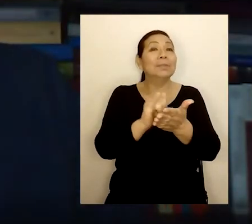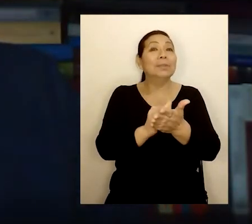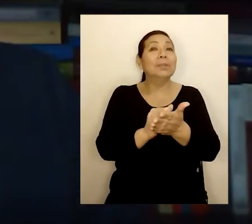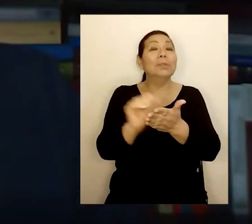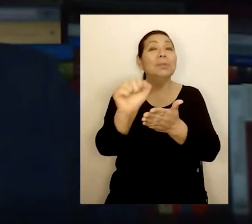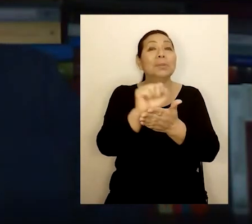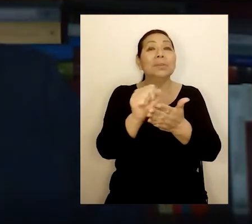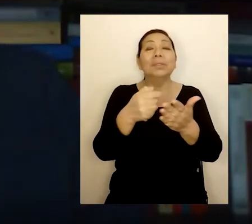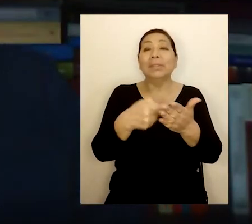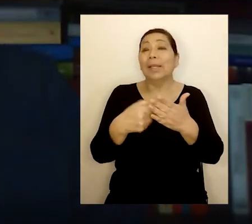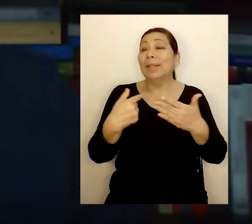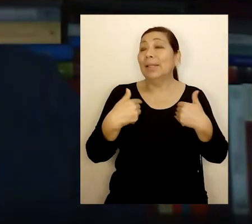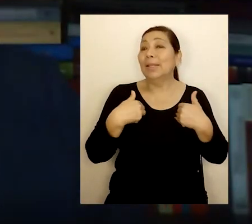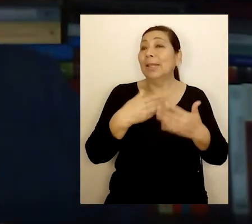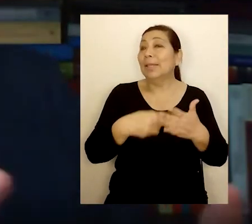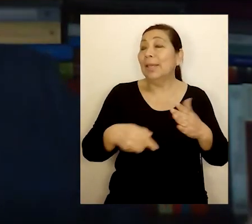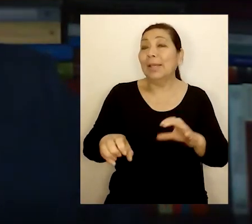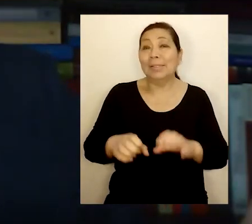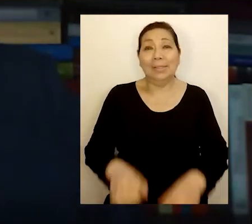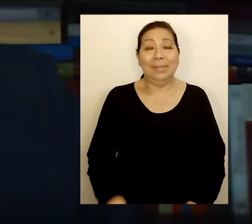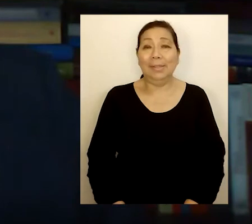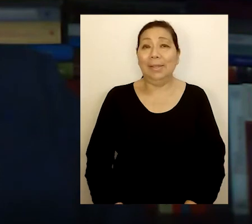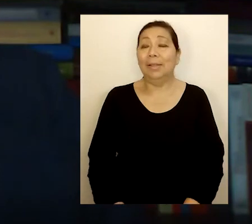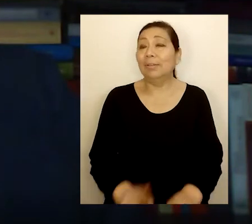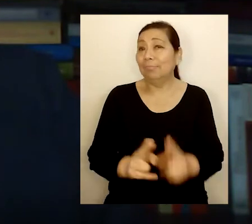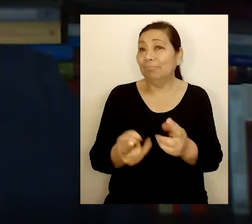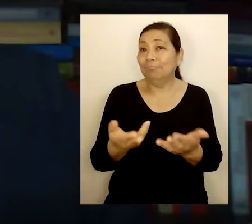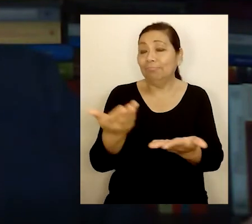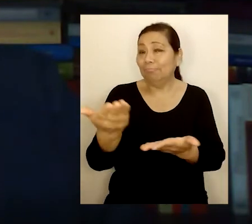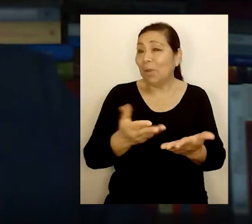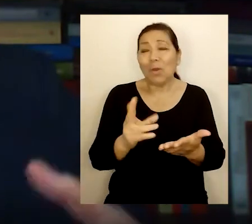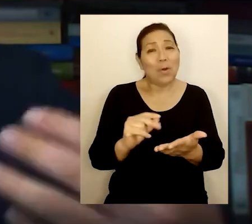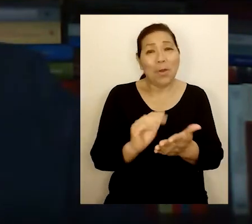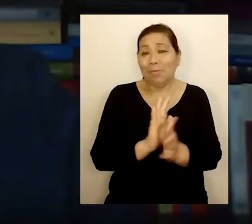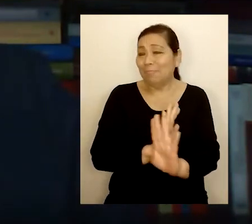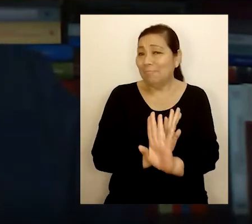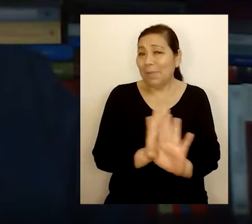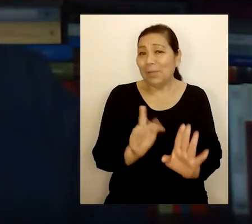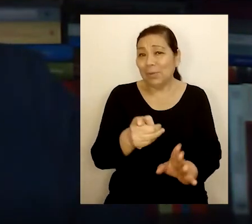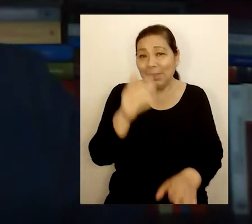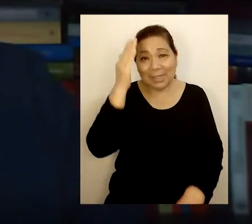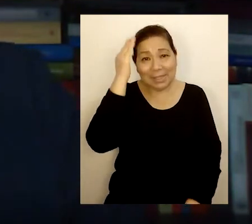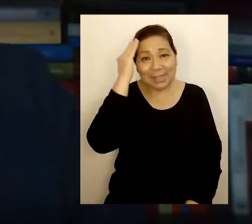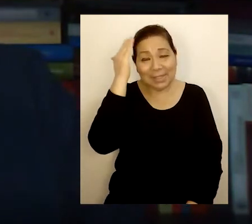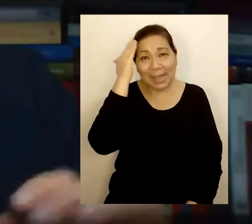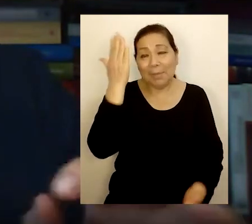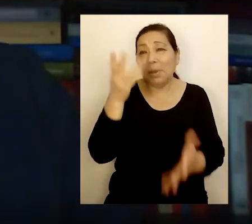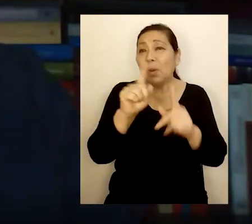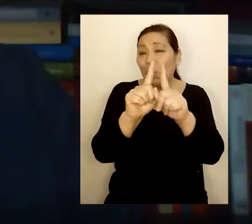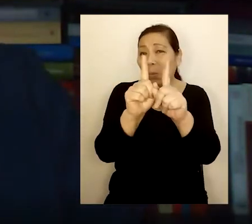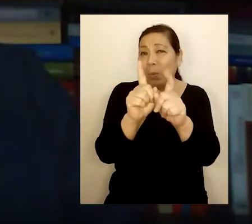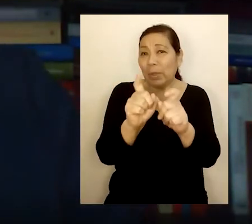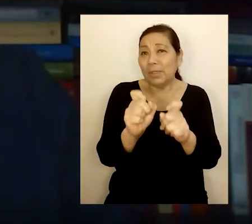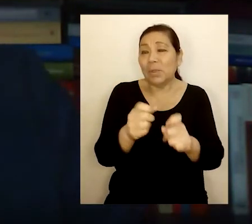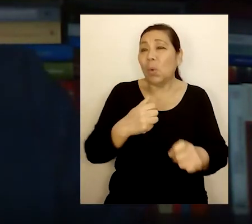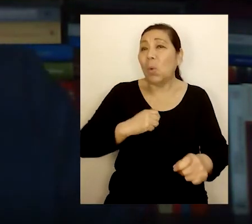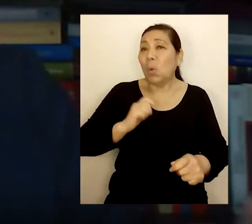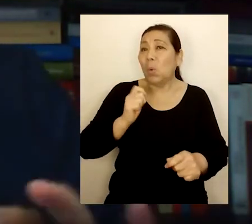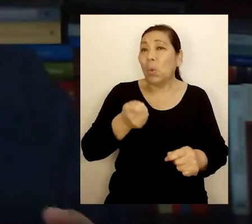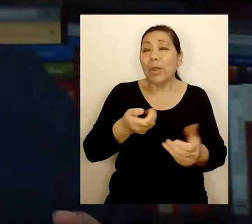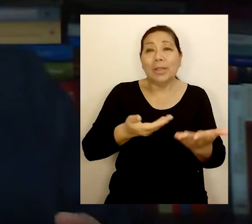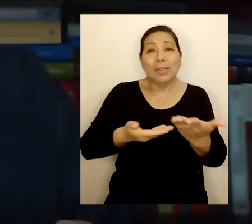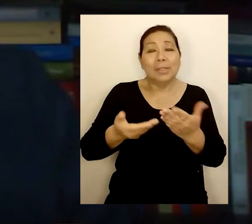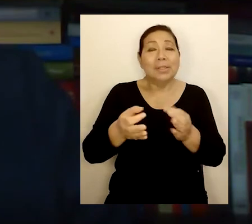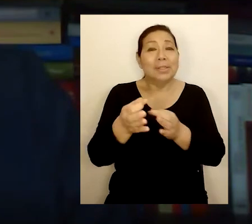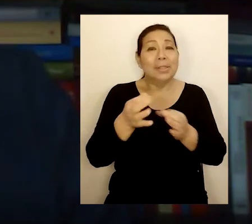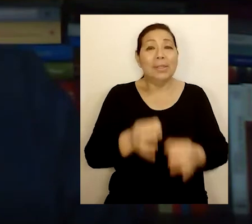la Corte Suprema debió hacer, ¿no? Porque los recursos de casación no basta, como usted sabe, cuestionar que el juez ha hecho una